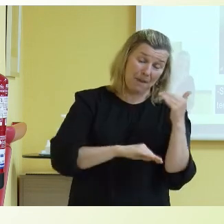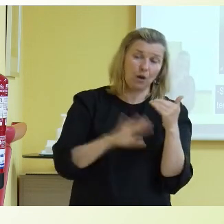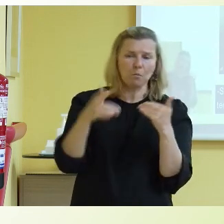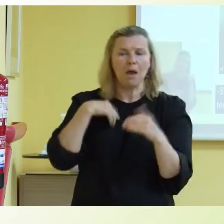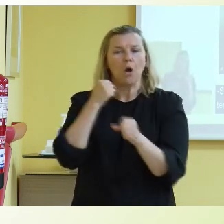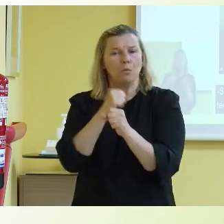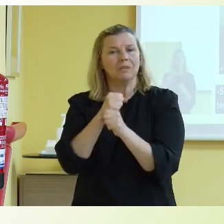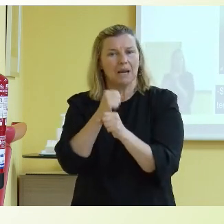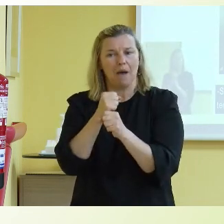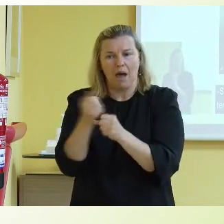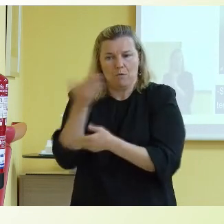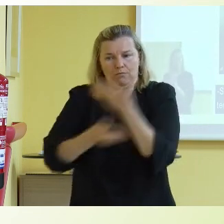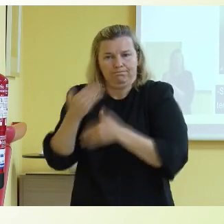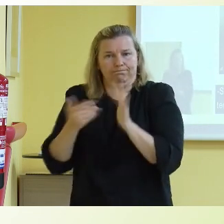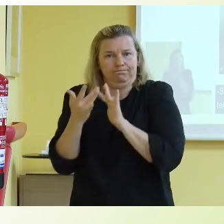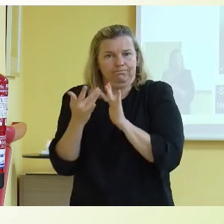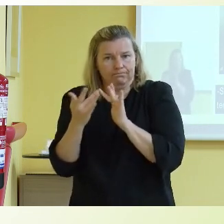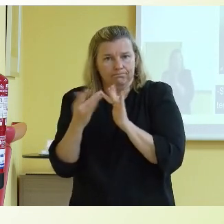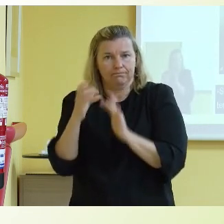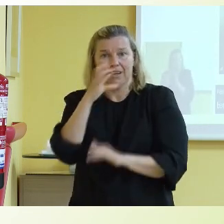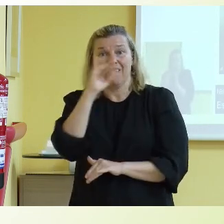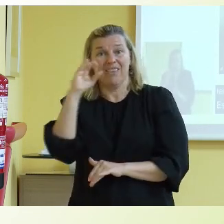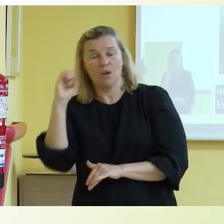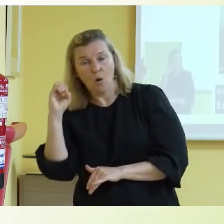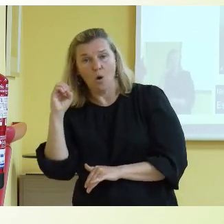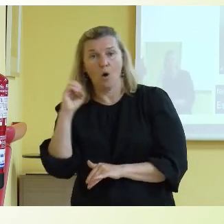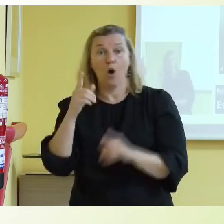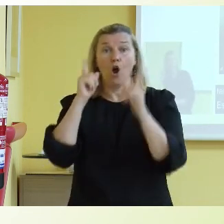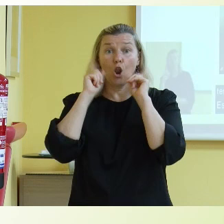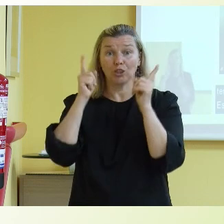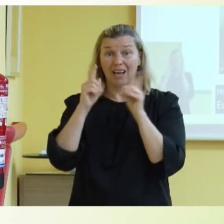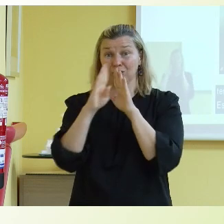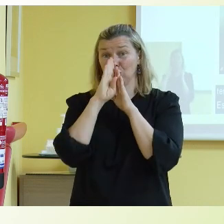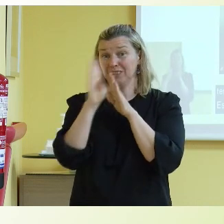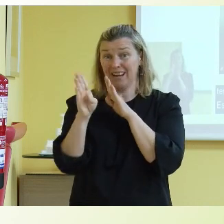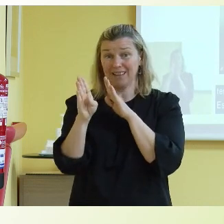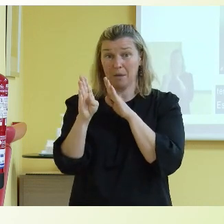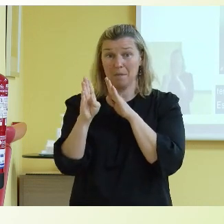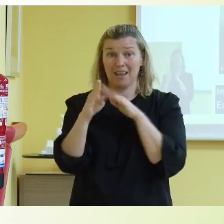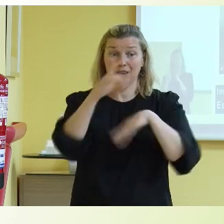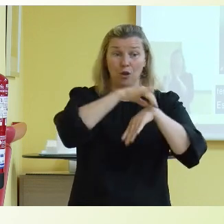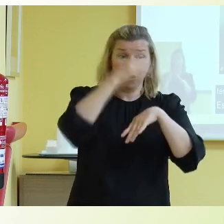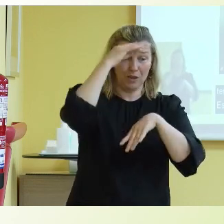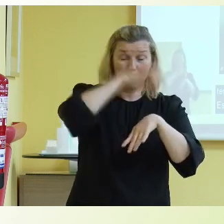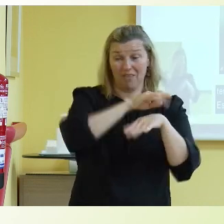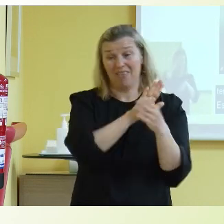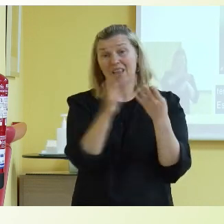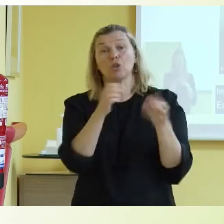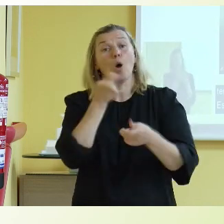en estrecha colaboración con el SIO, con todos los casos que llegan directamente desde los pacientes o